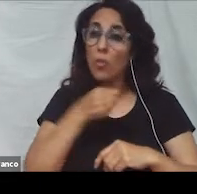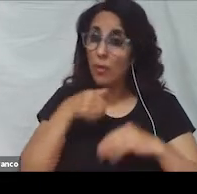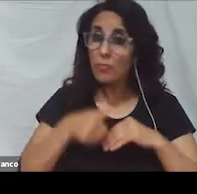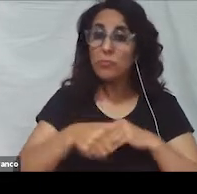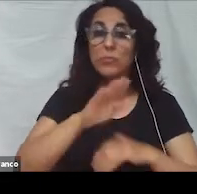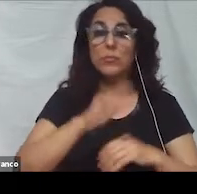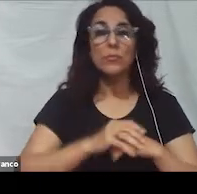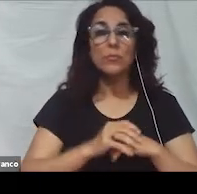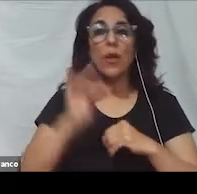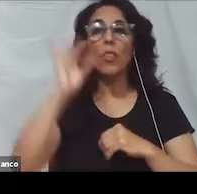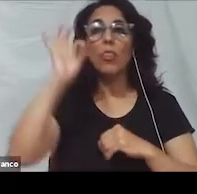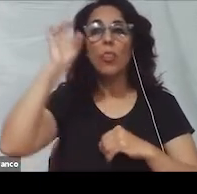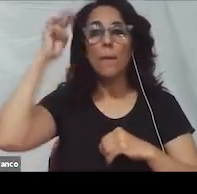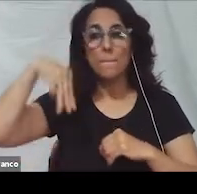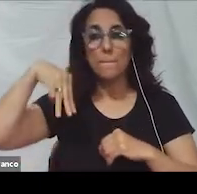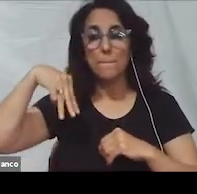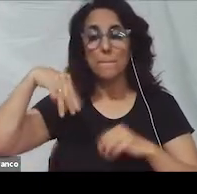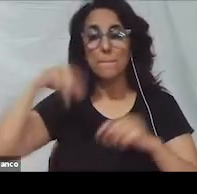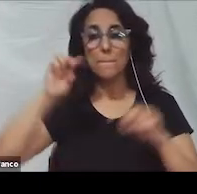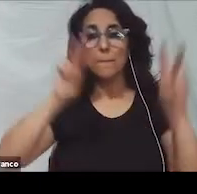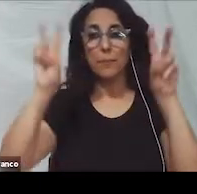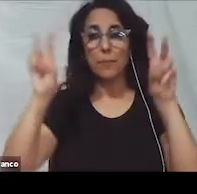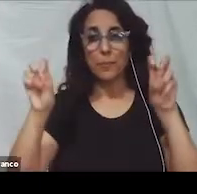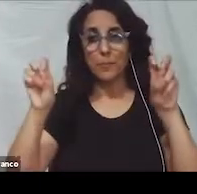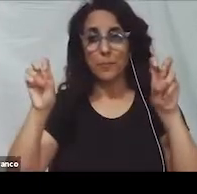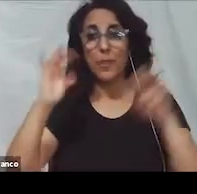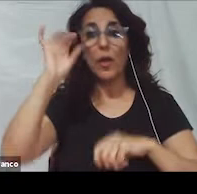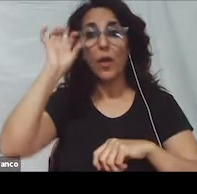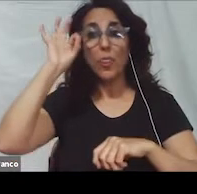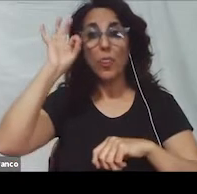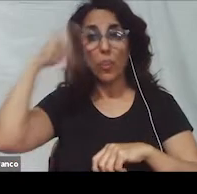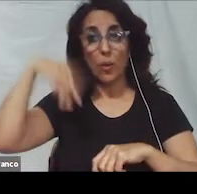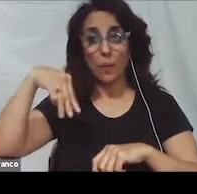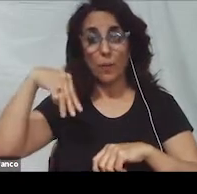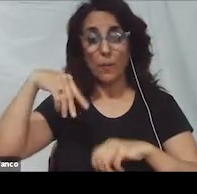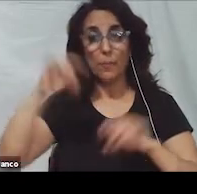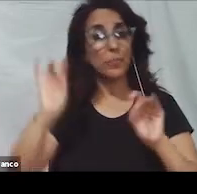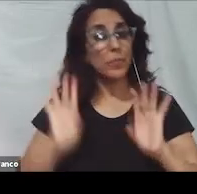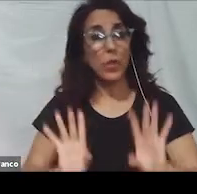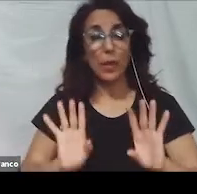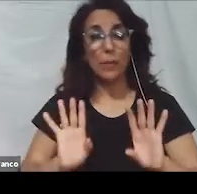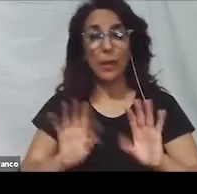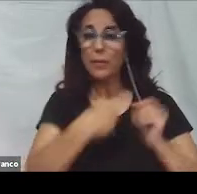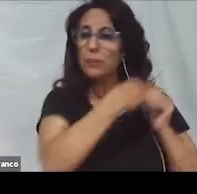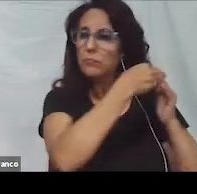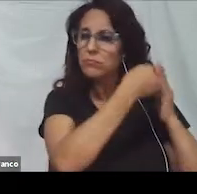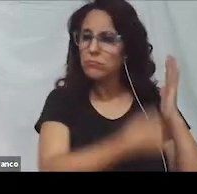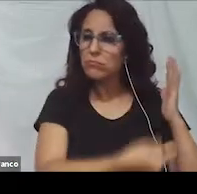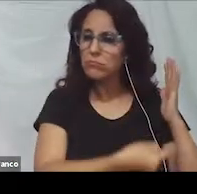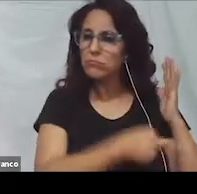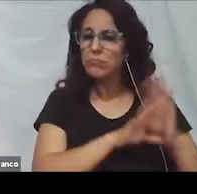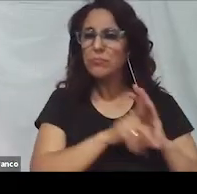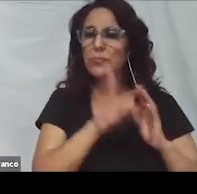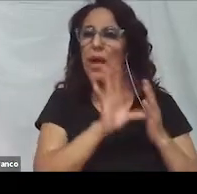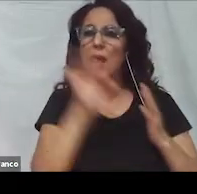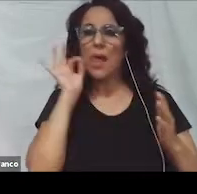llama el árbol llamado DOM. El DOM simplemente va a tener los objetos, ¿sí?, a partir